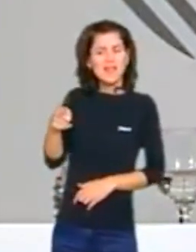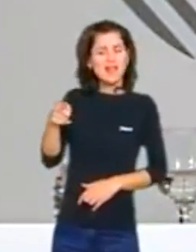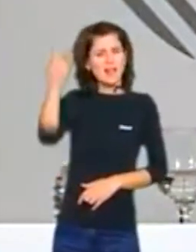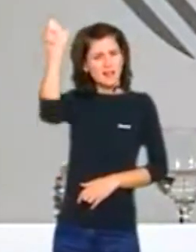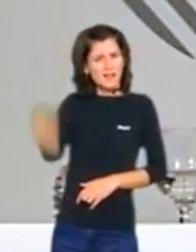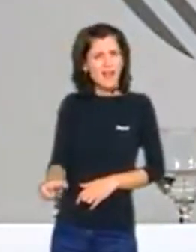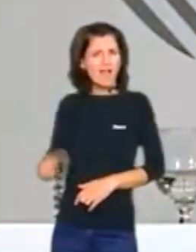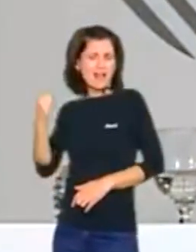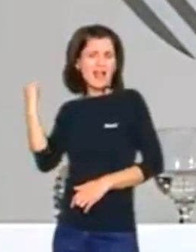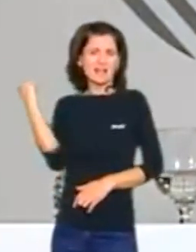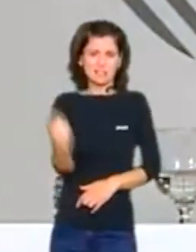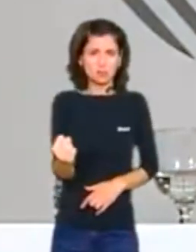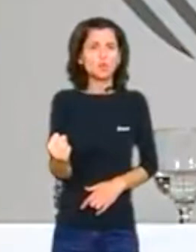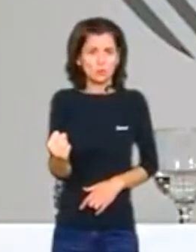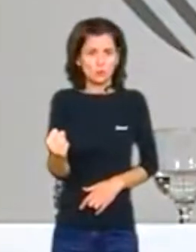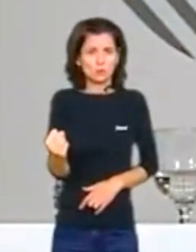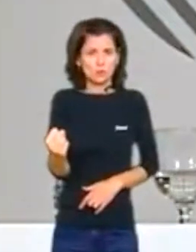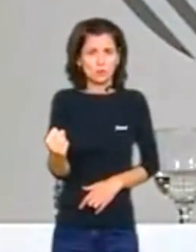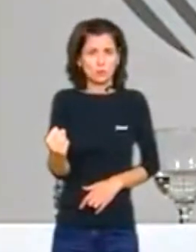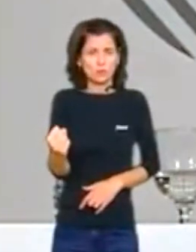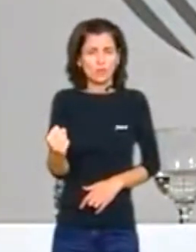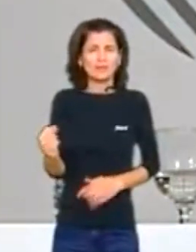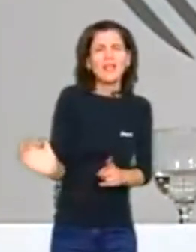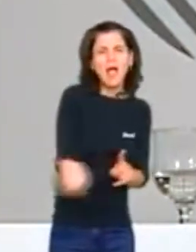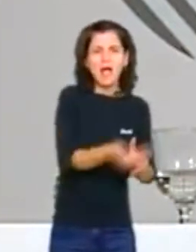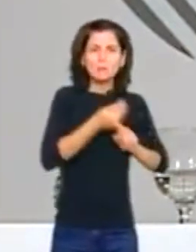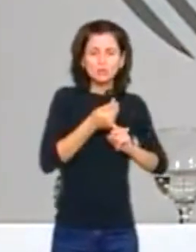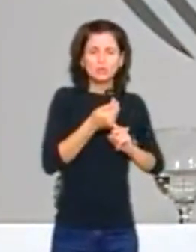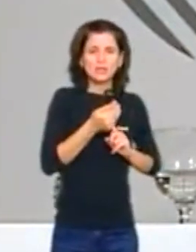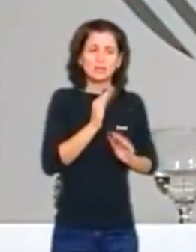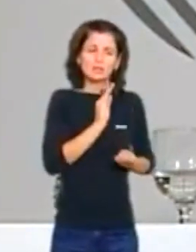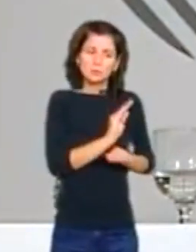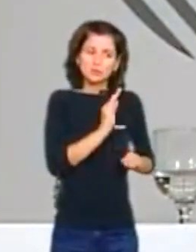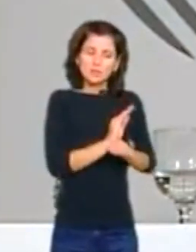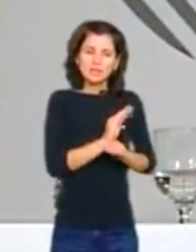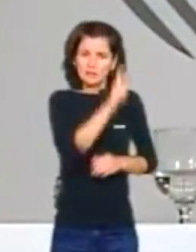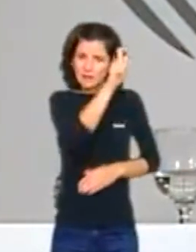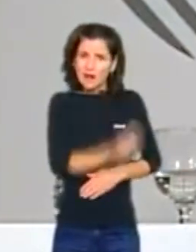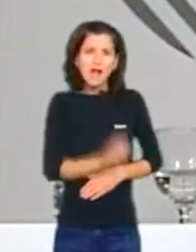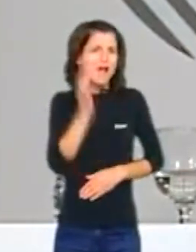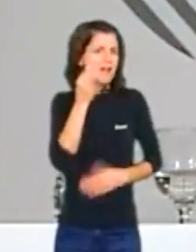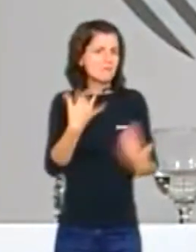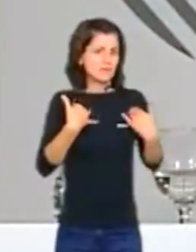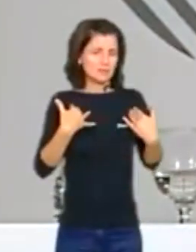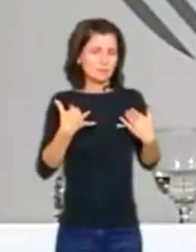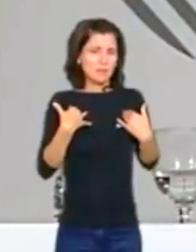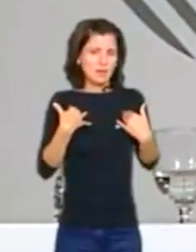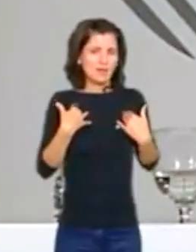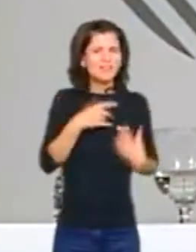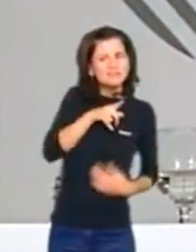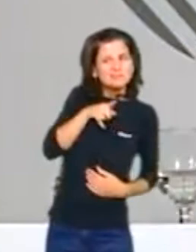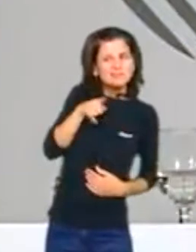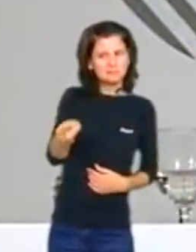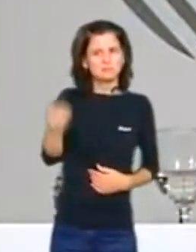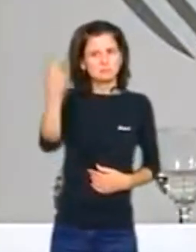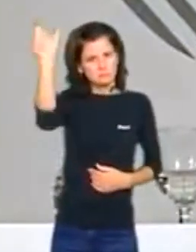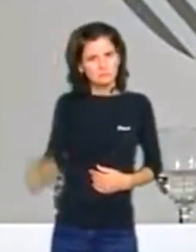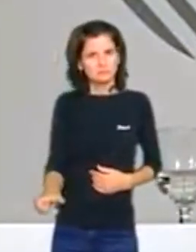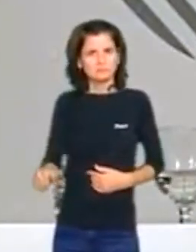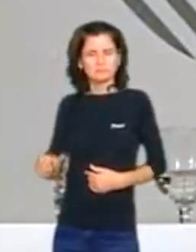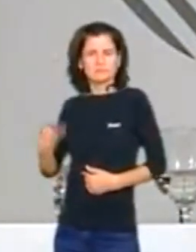de arropar a la víctima, proteger a la víctima y señalar al agresor. Y por